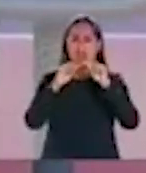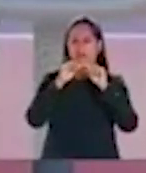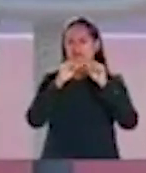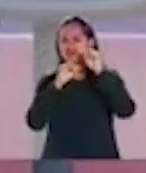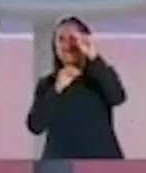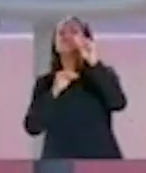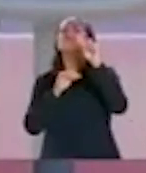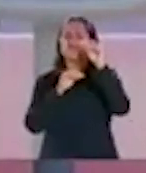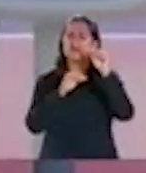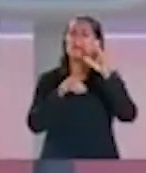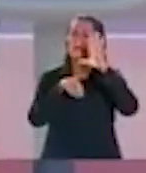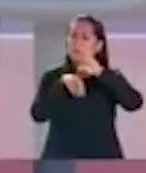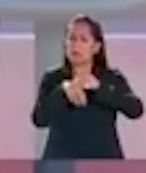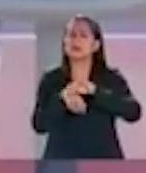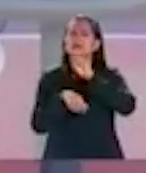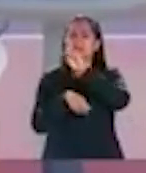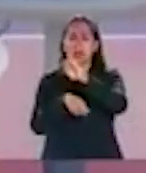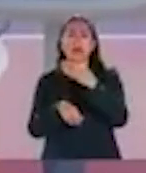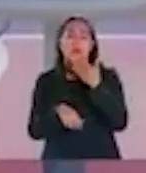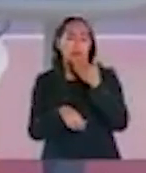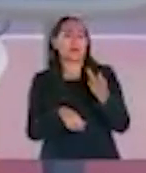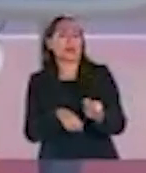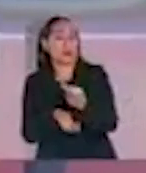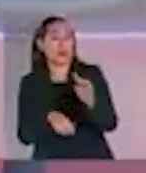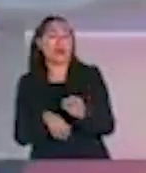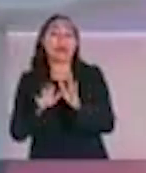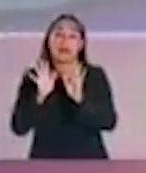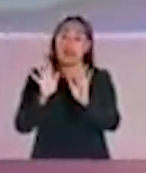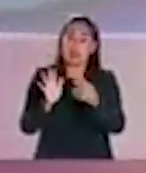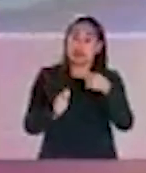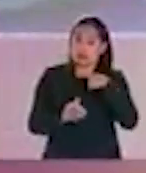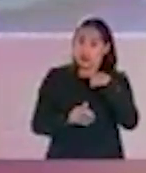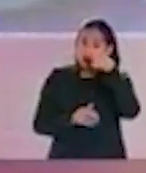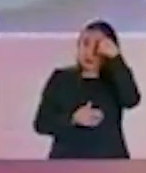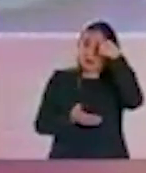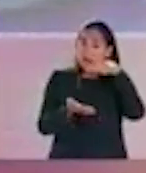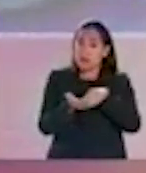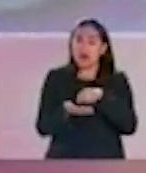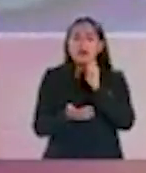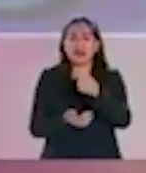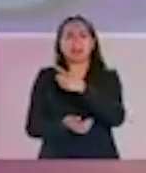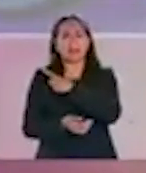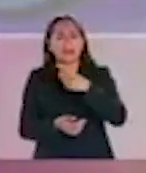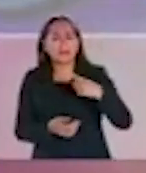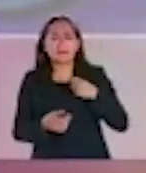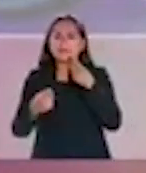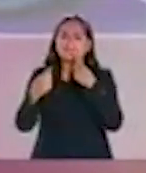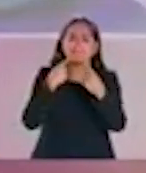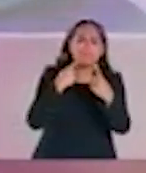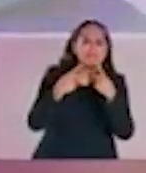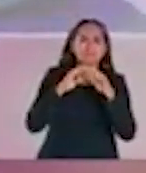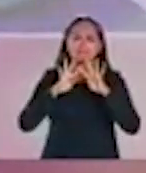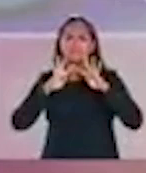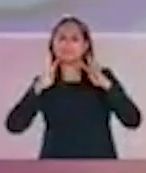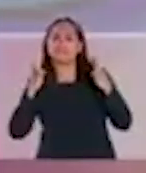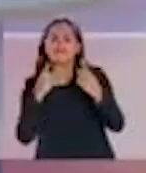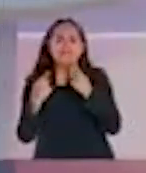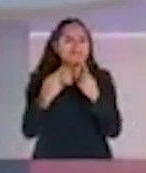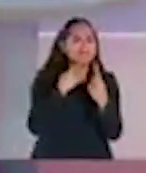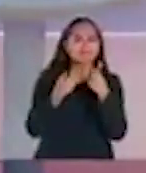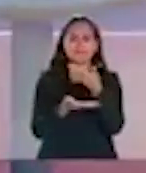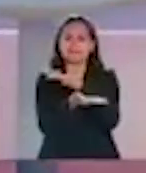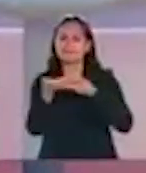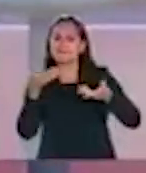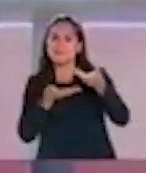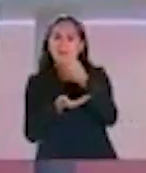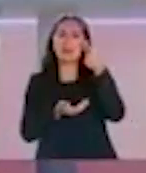una pregunta pertinente yuriria yo lo que creo es que tenemos que abrir un debate en el país para ser franco pero